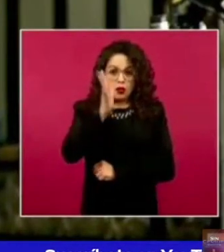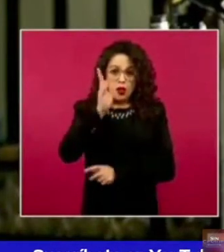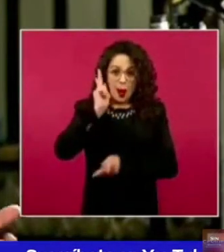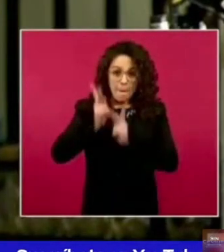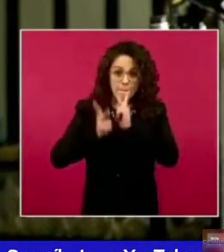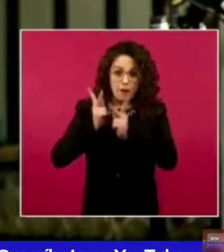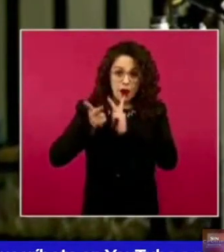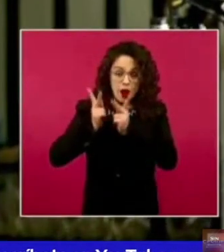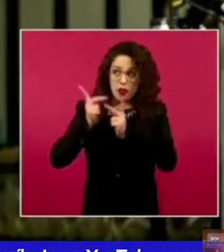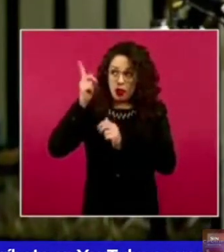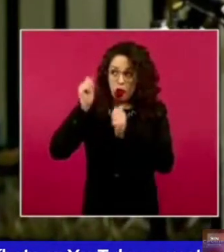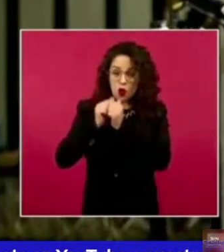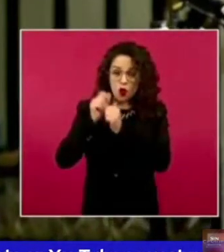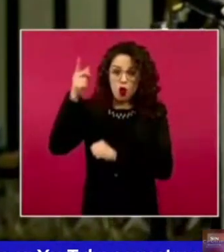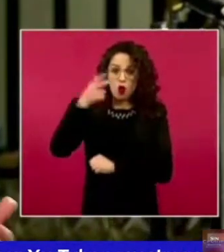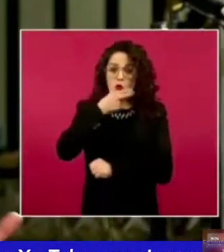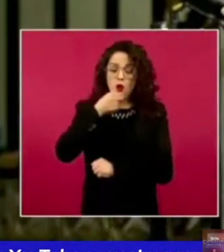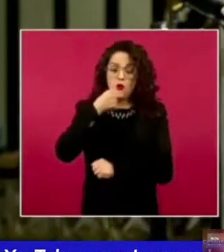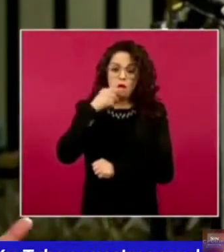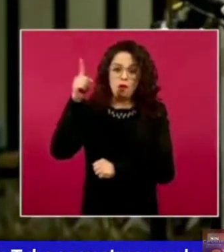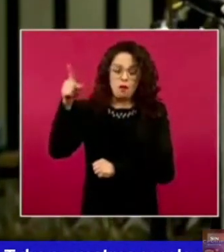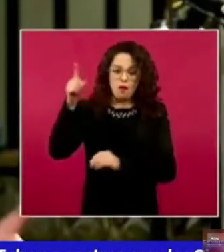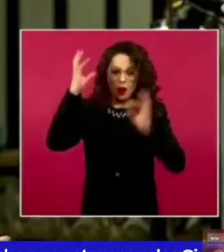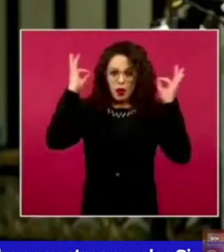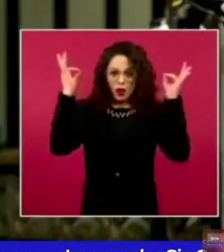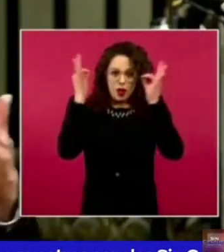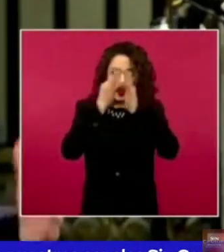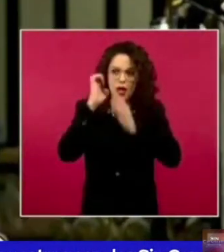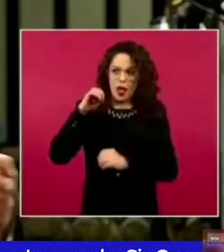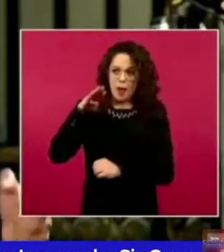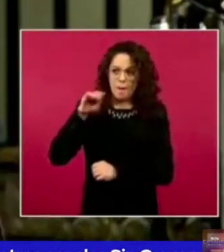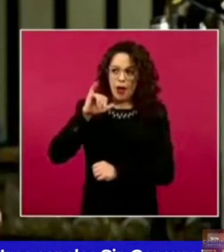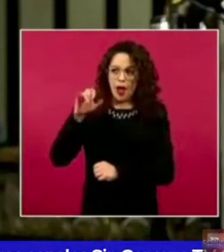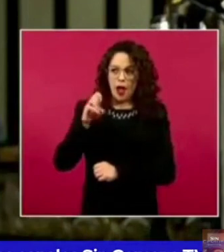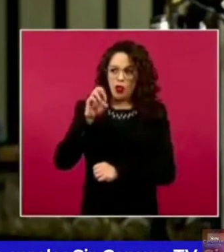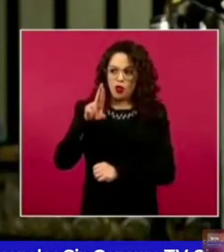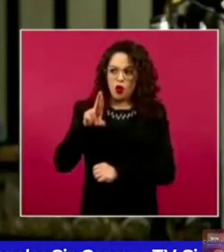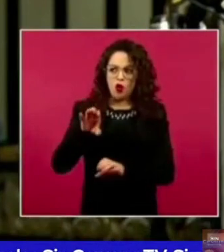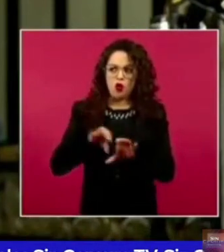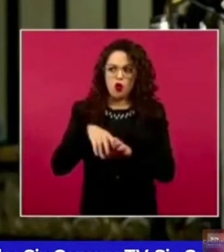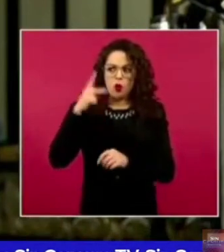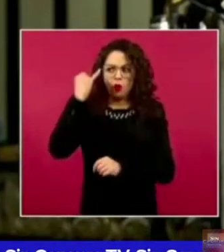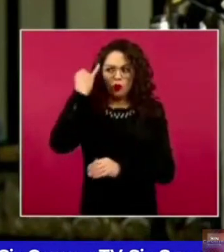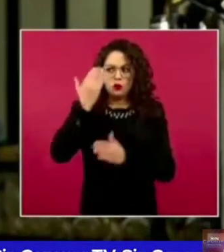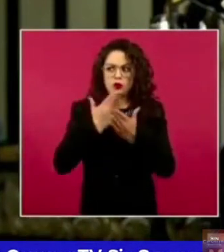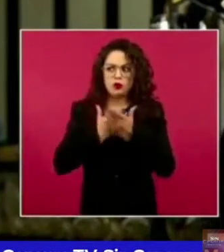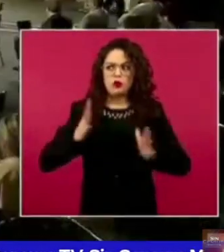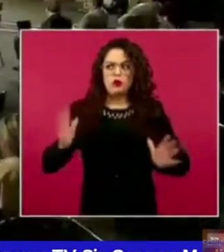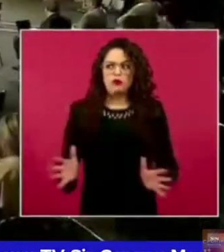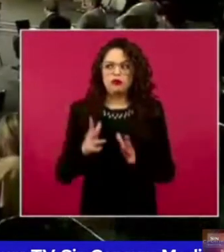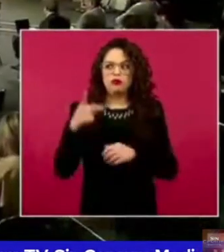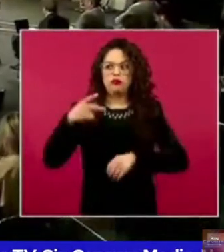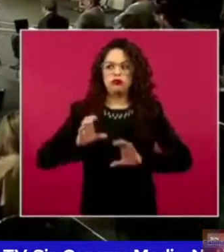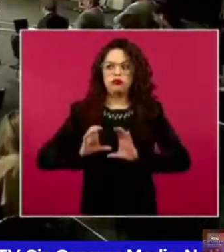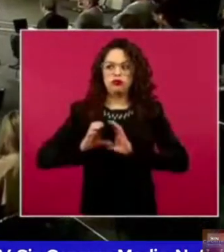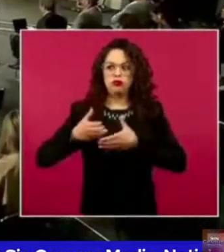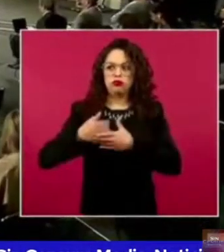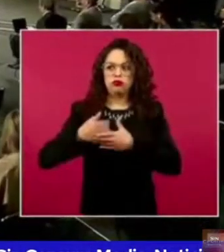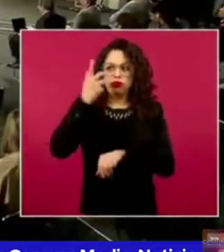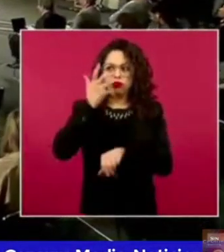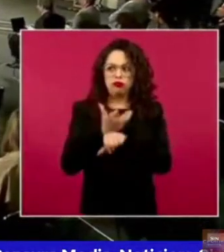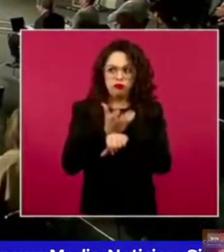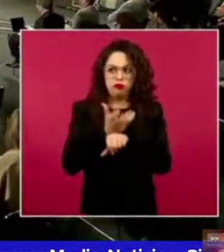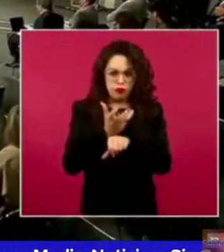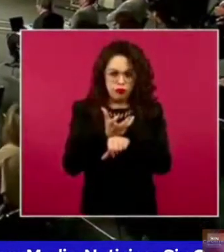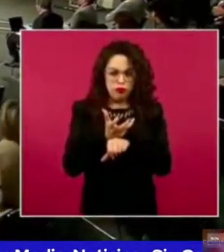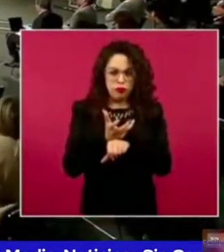y su opinión al respecto también de esta iniciativa o de esta condición que está impulsando el Congreso norteamericano. Pues